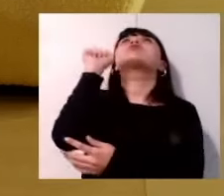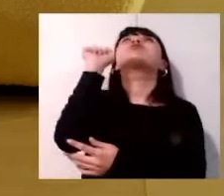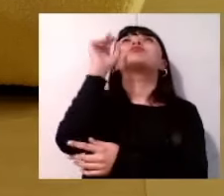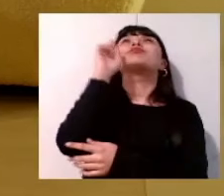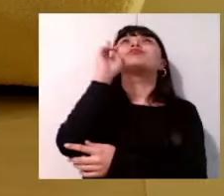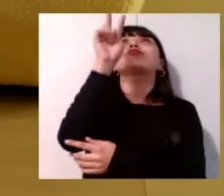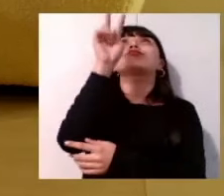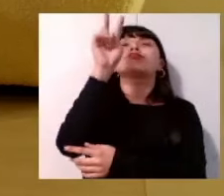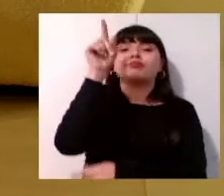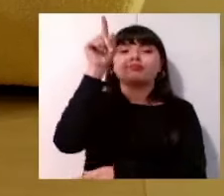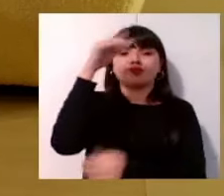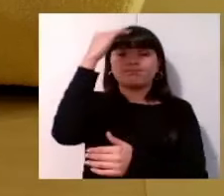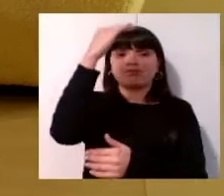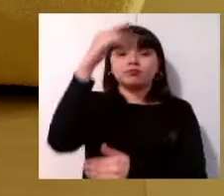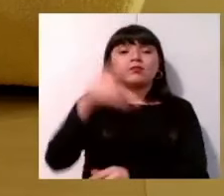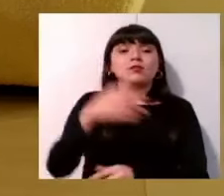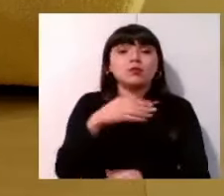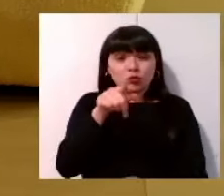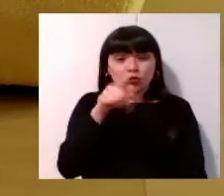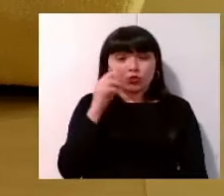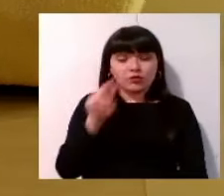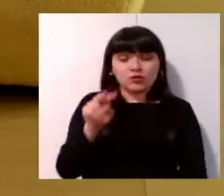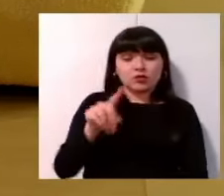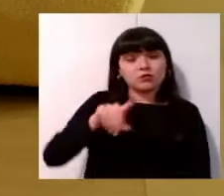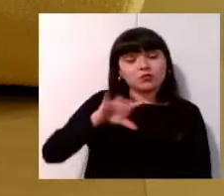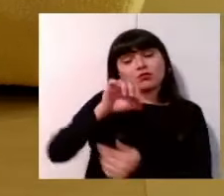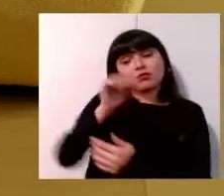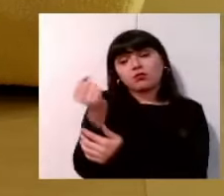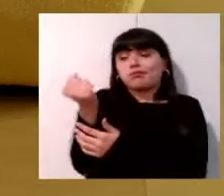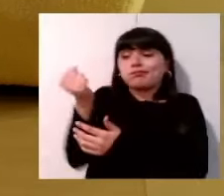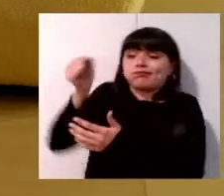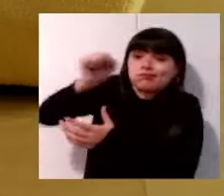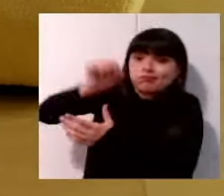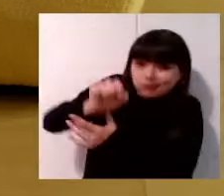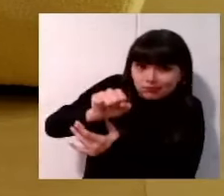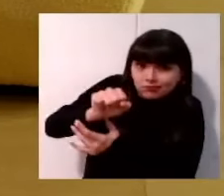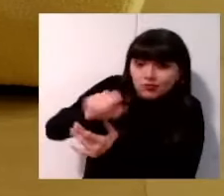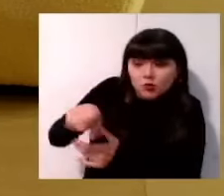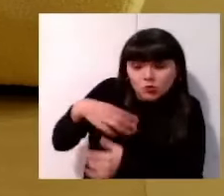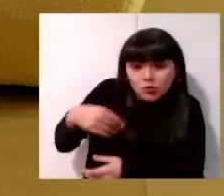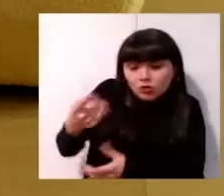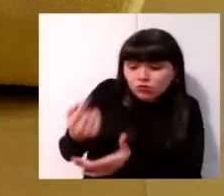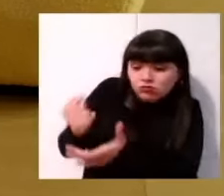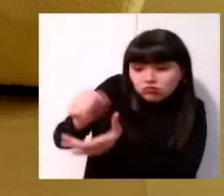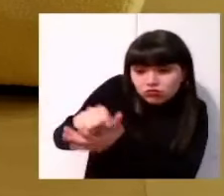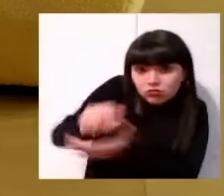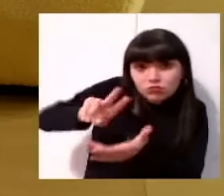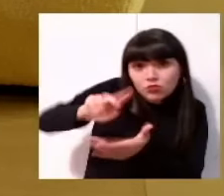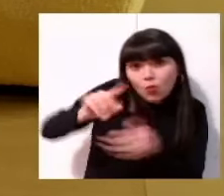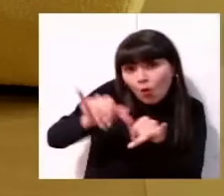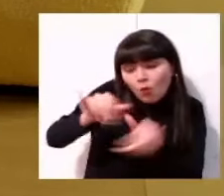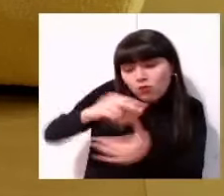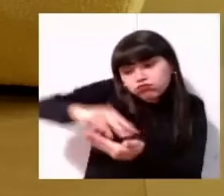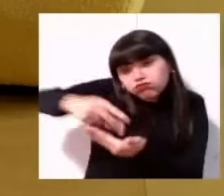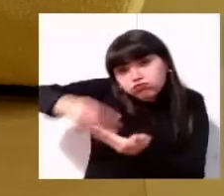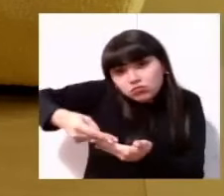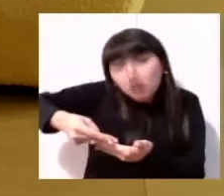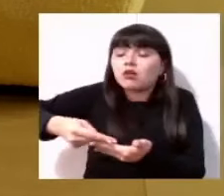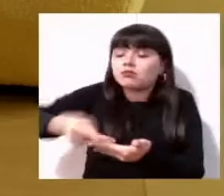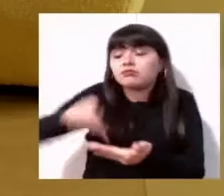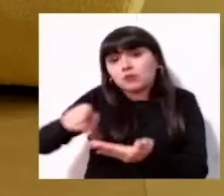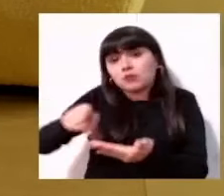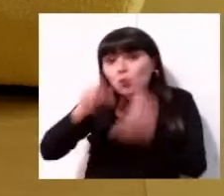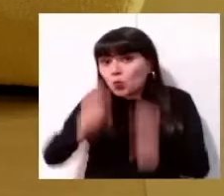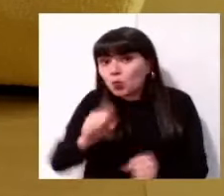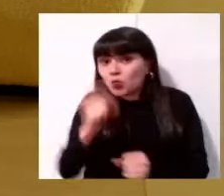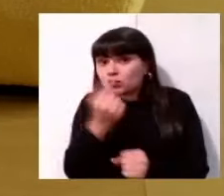si tú ves que tu hijo se dio vuelta, ya si ellos ya tienen la capacidad de girar solo, ya no hay problema. El problema es cuando ellos todavía no